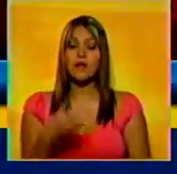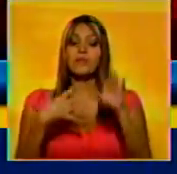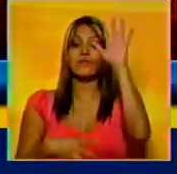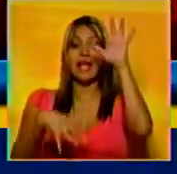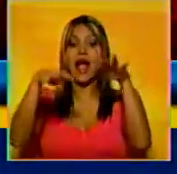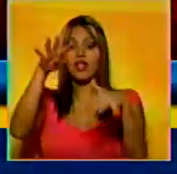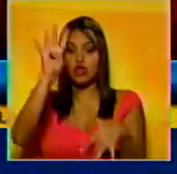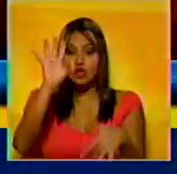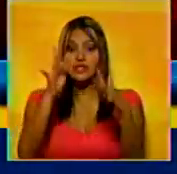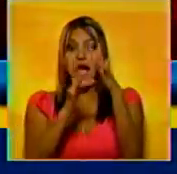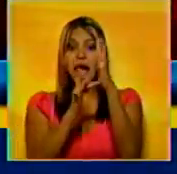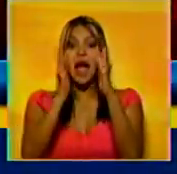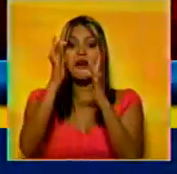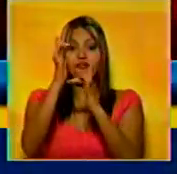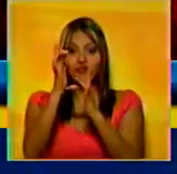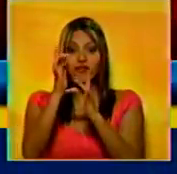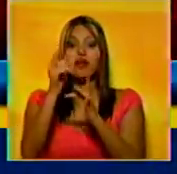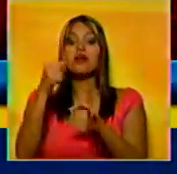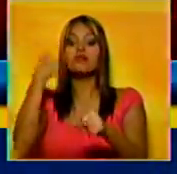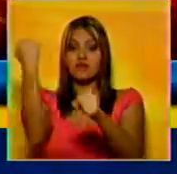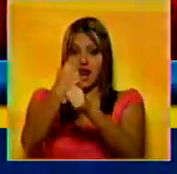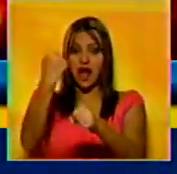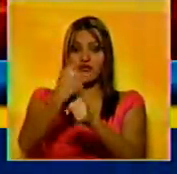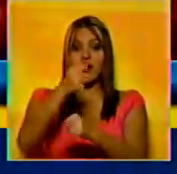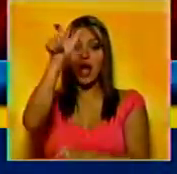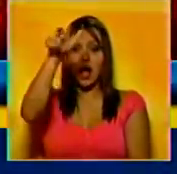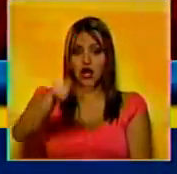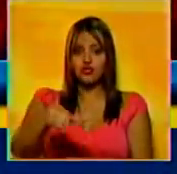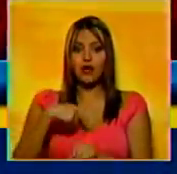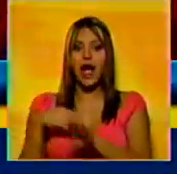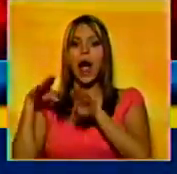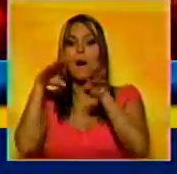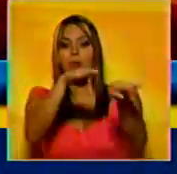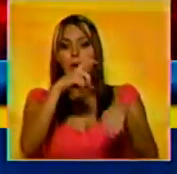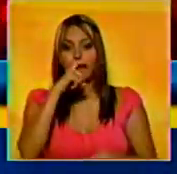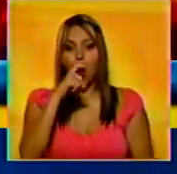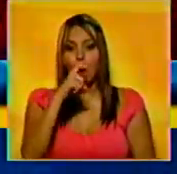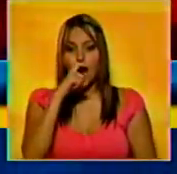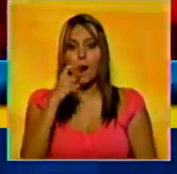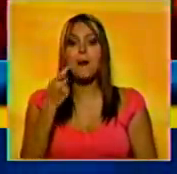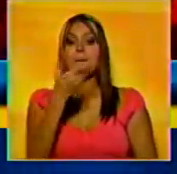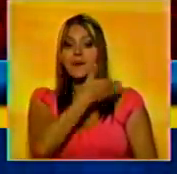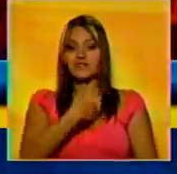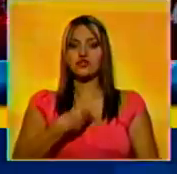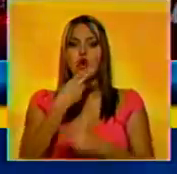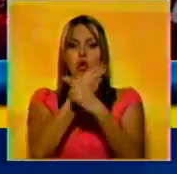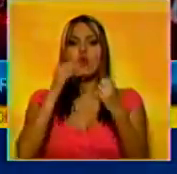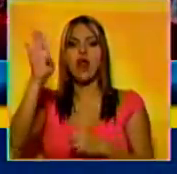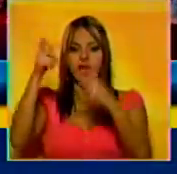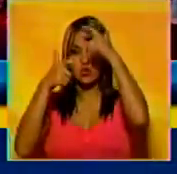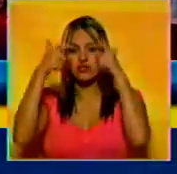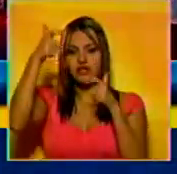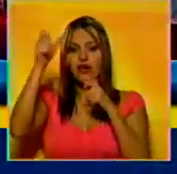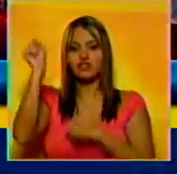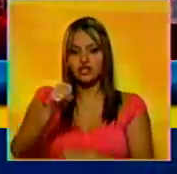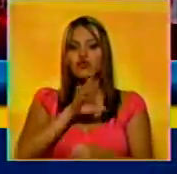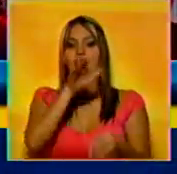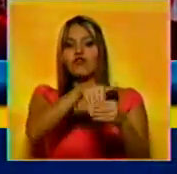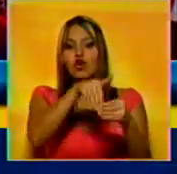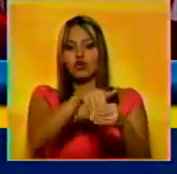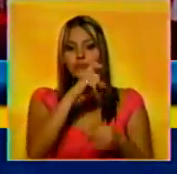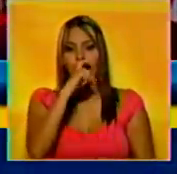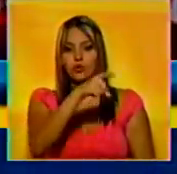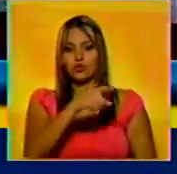14 de abril los trabajadores estamos con maduro y al presidente se lo Juramos la movilización de los